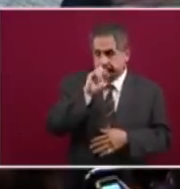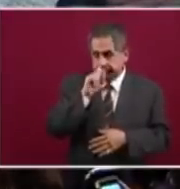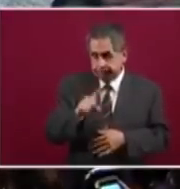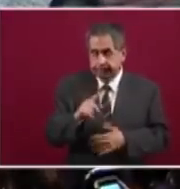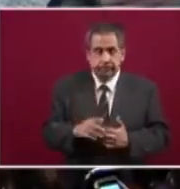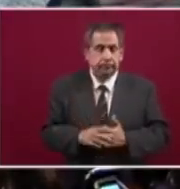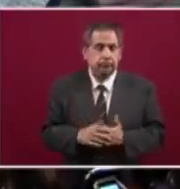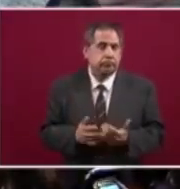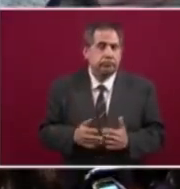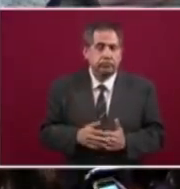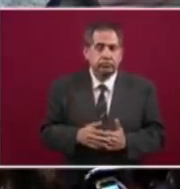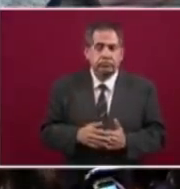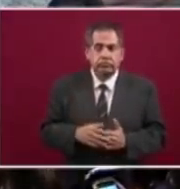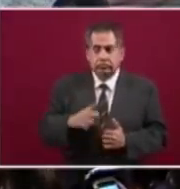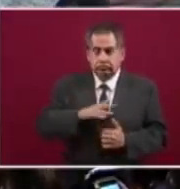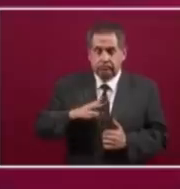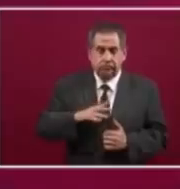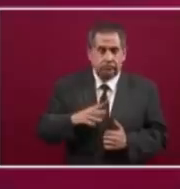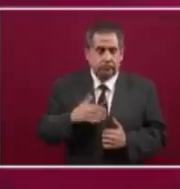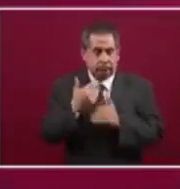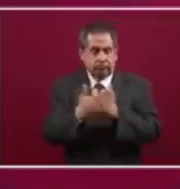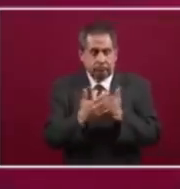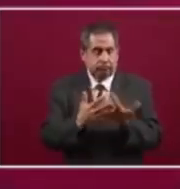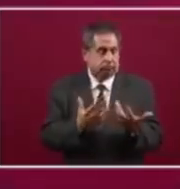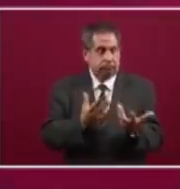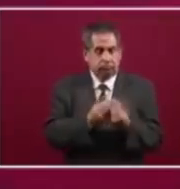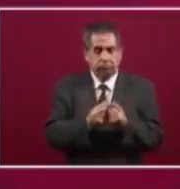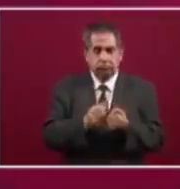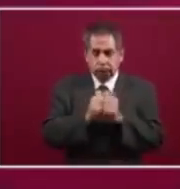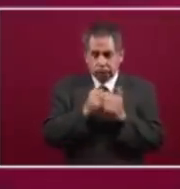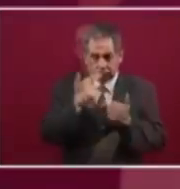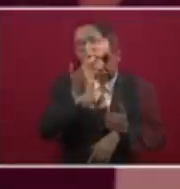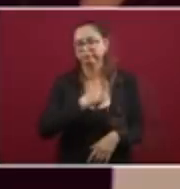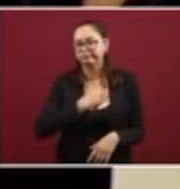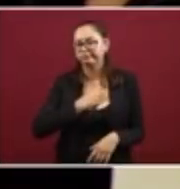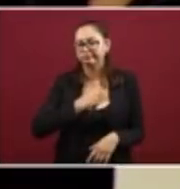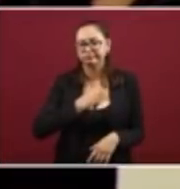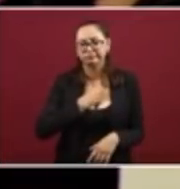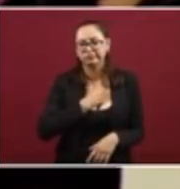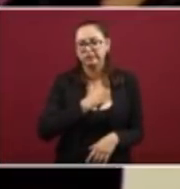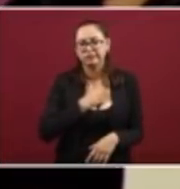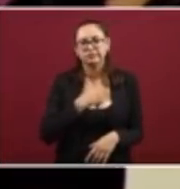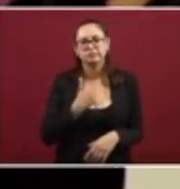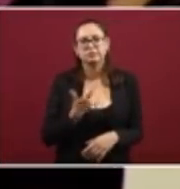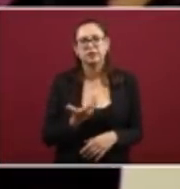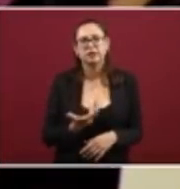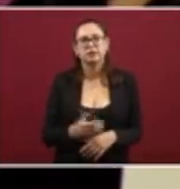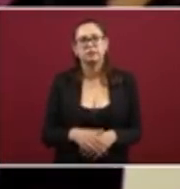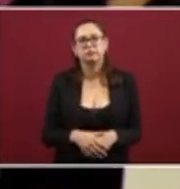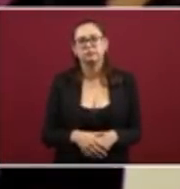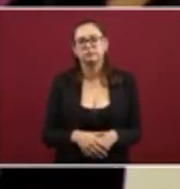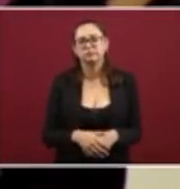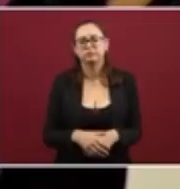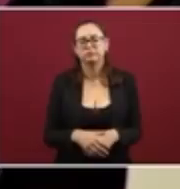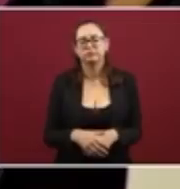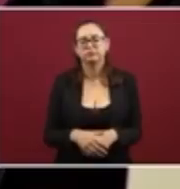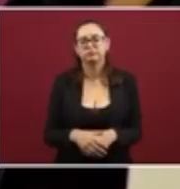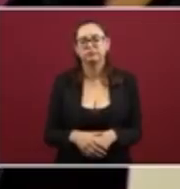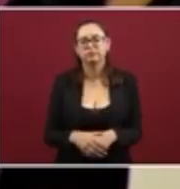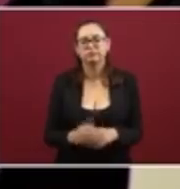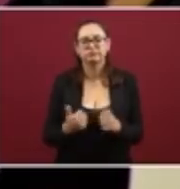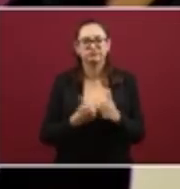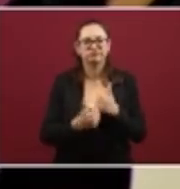en donde tenemos en puerta la revisión de los expedientes para referente a la reunión que sostendrá el canciller